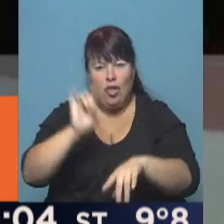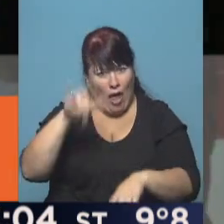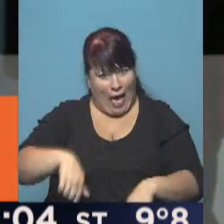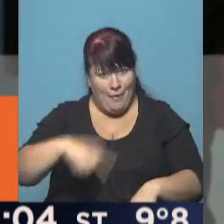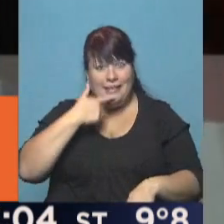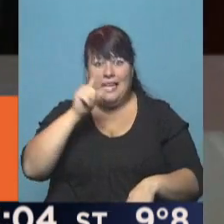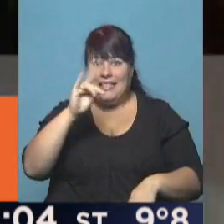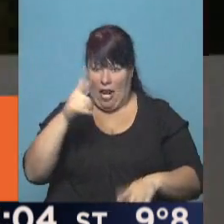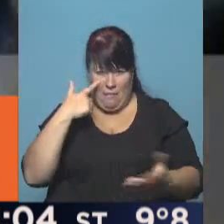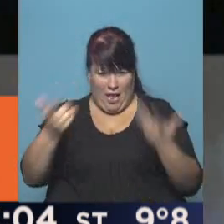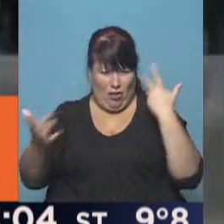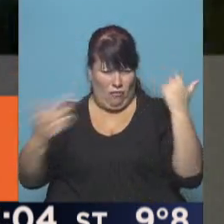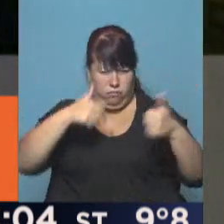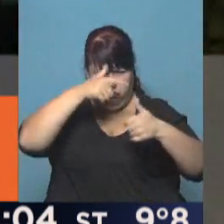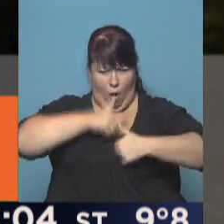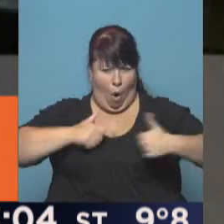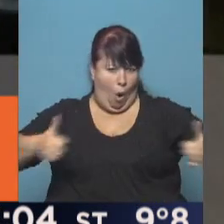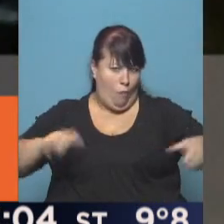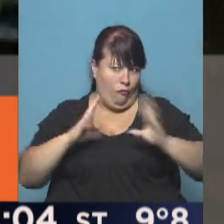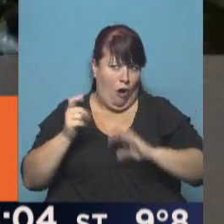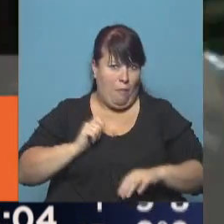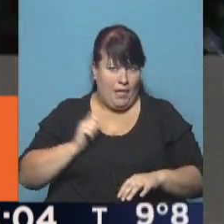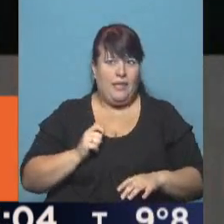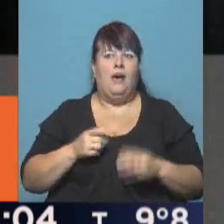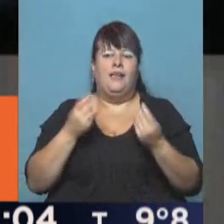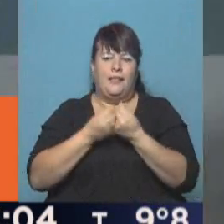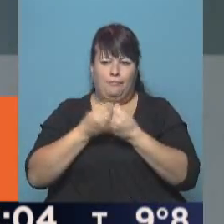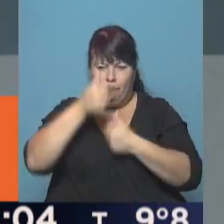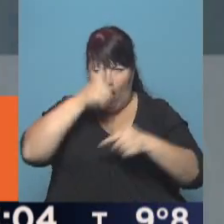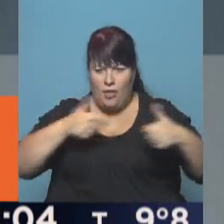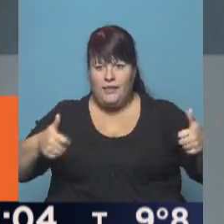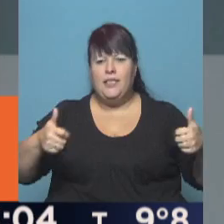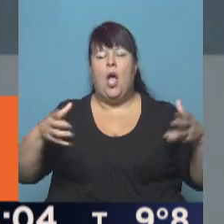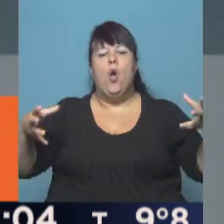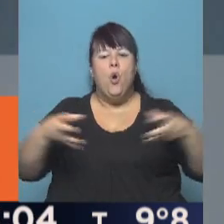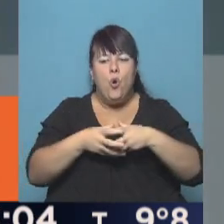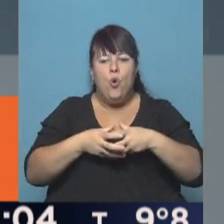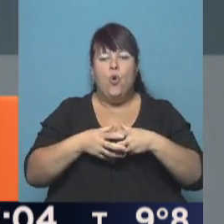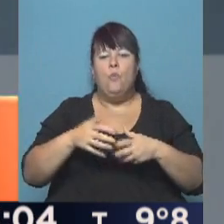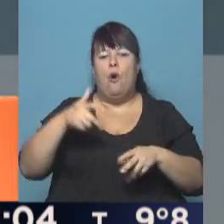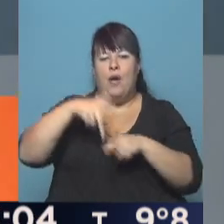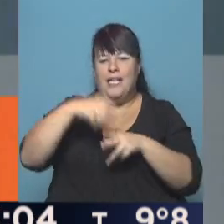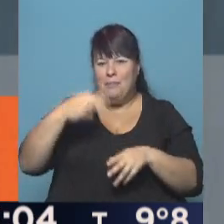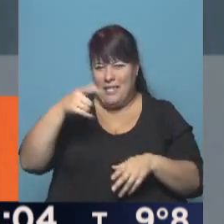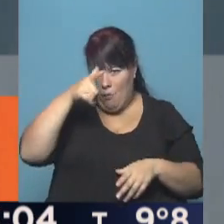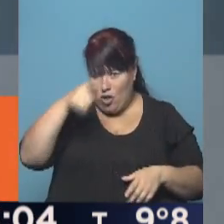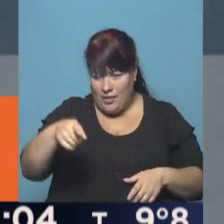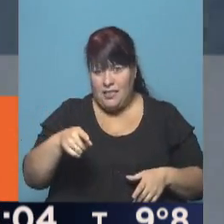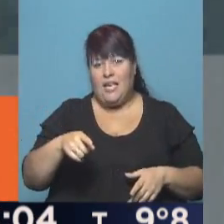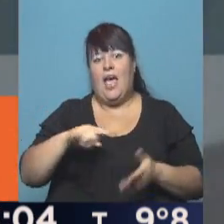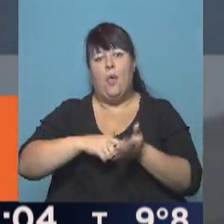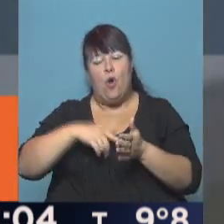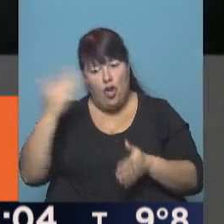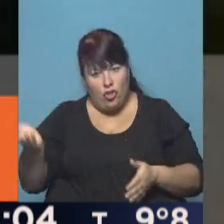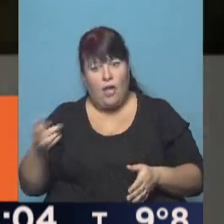La Salada, fíjate cómo está todo militarizado, podríamos casi decir, con gran cantidad de efectivos. El cuerpo de infantería de la policía